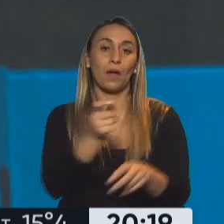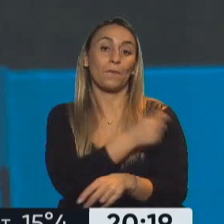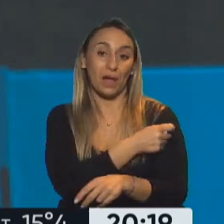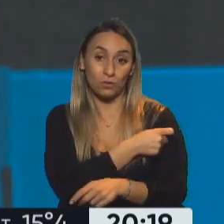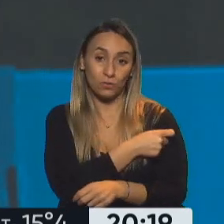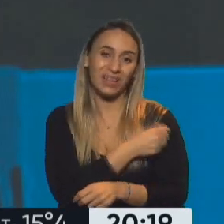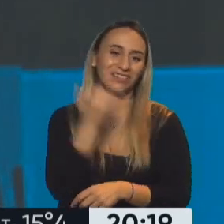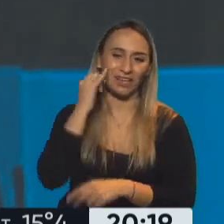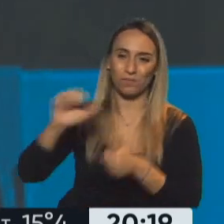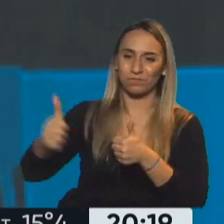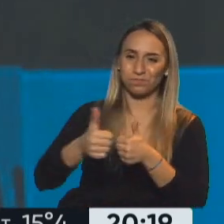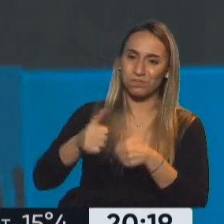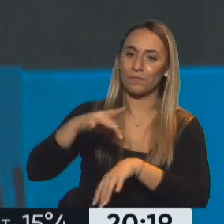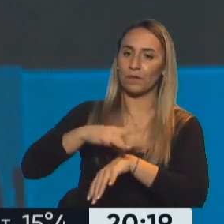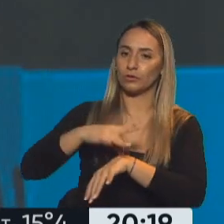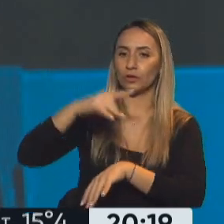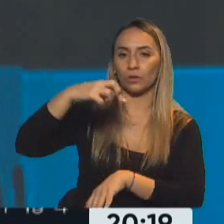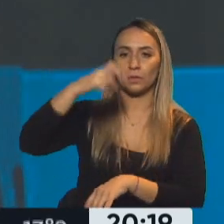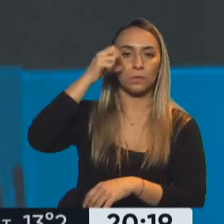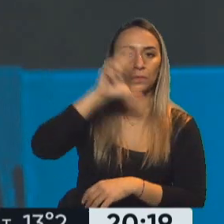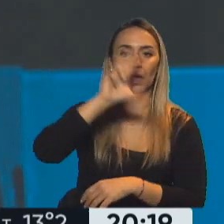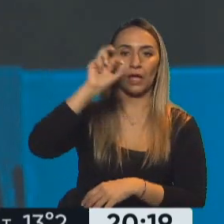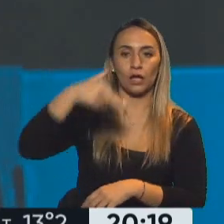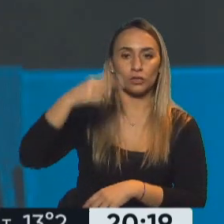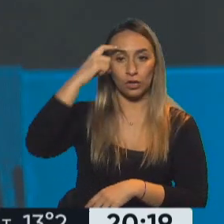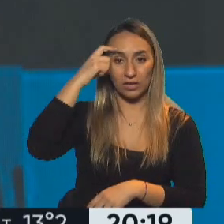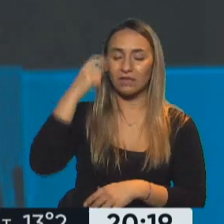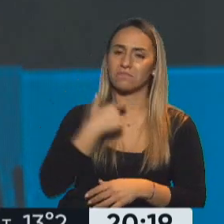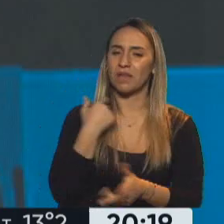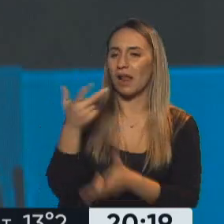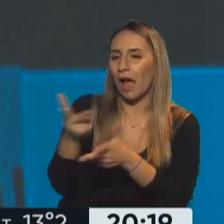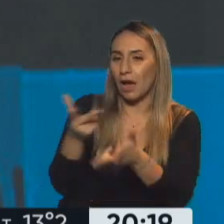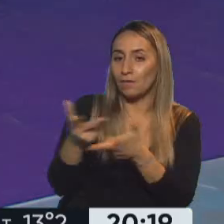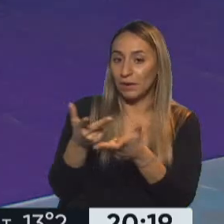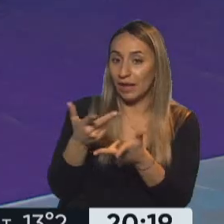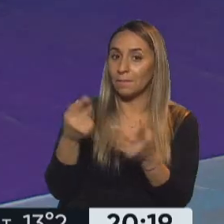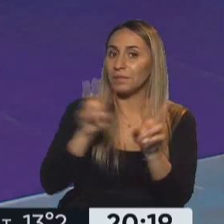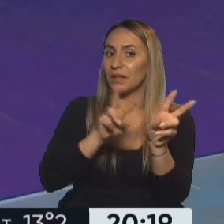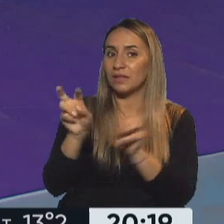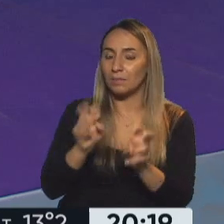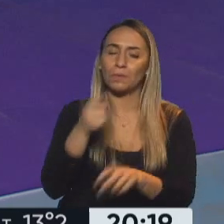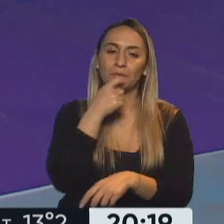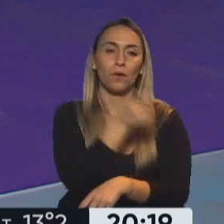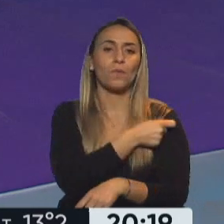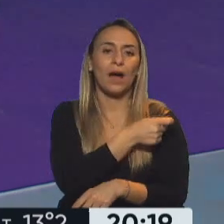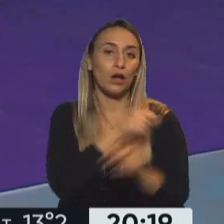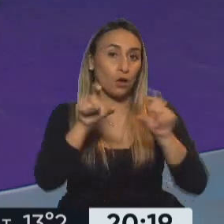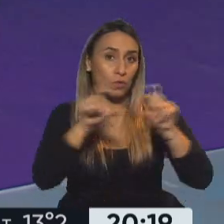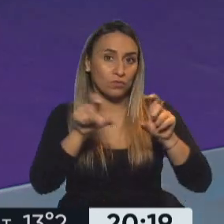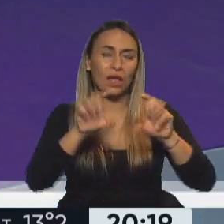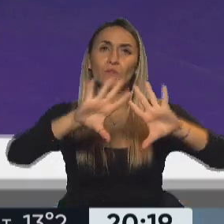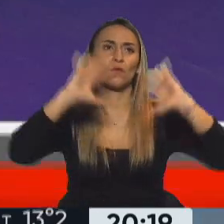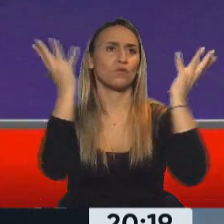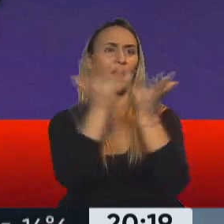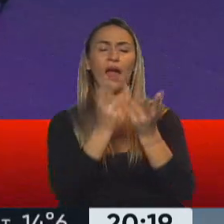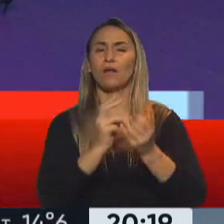Nosotros, el doctor Sergio Perrones, para hablar otros aspectos, ¿no? Que refieren, por ejemplo, a la distribución en el mundo. Doctor, ¿cómo están las vacunas a